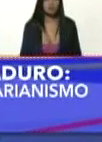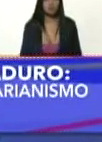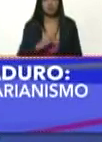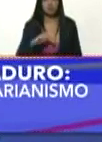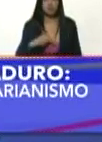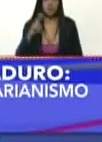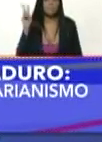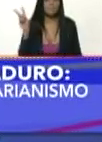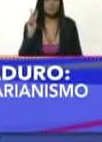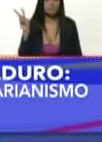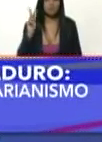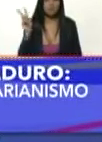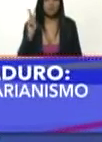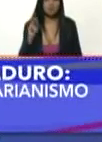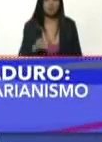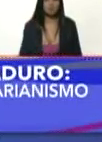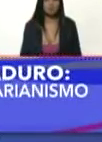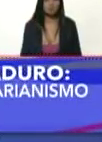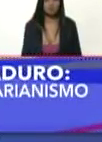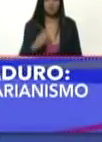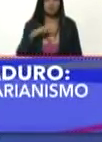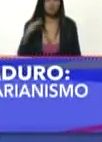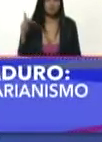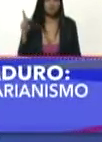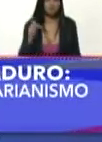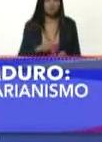Nosotros, Venezuela, estamos